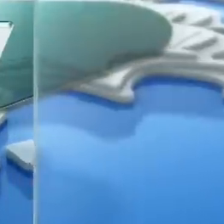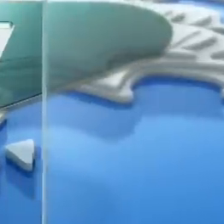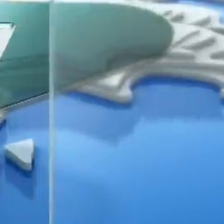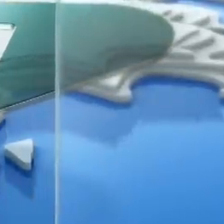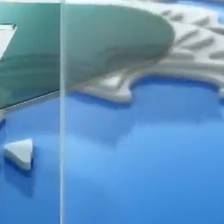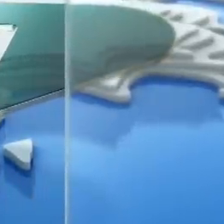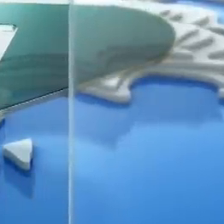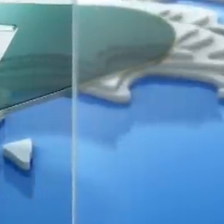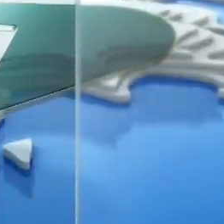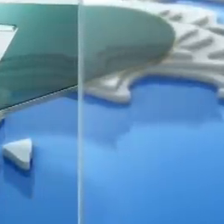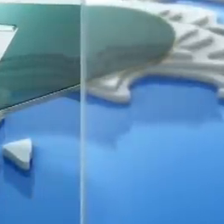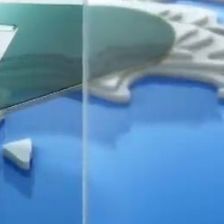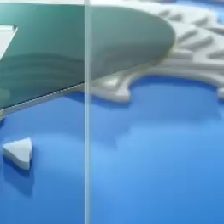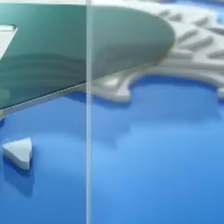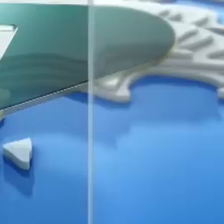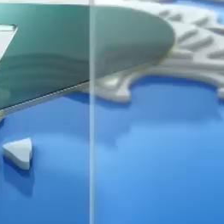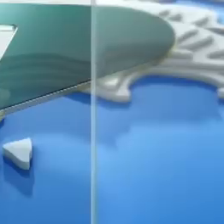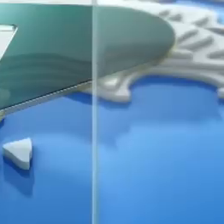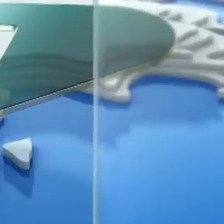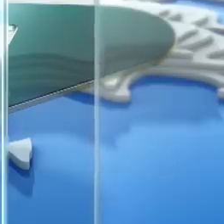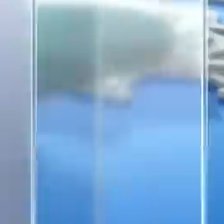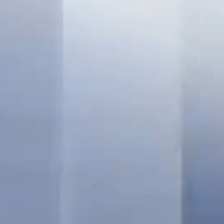Noticentro 1, CMI.